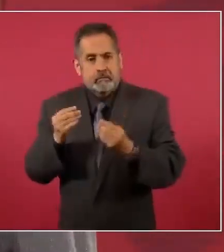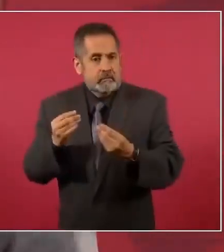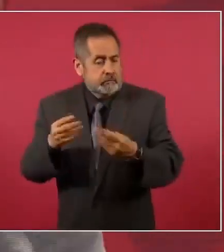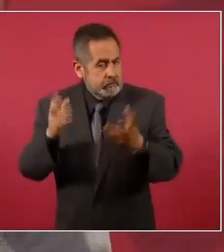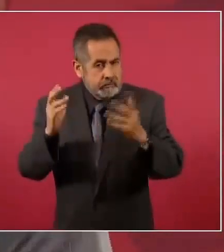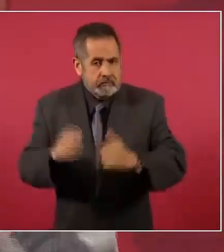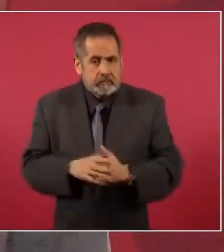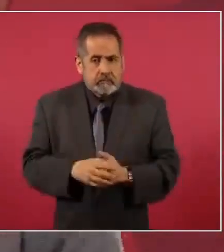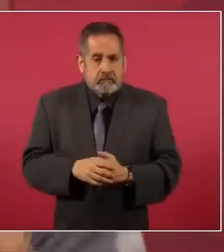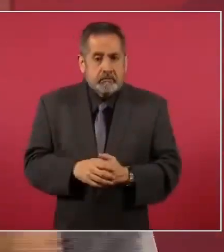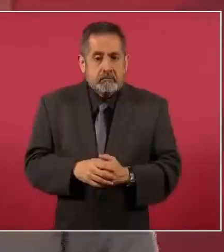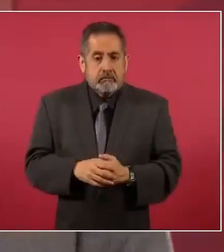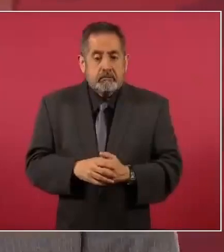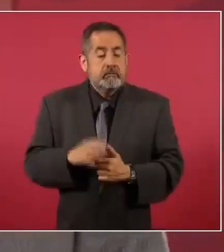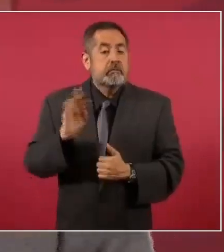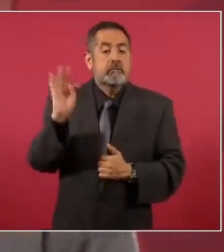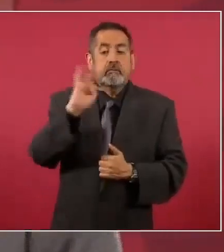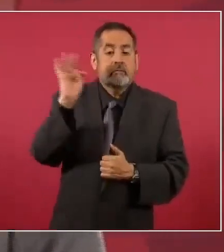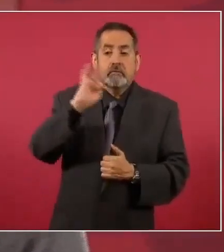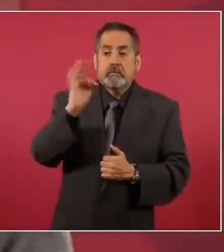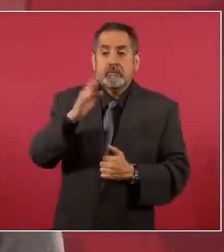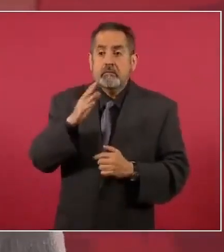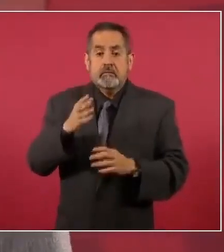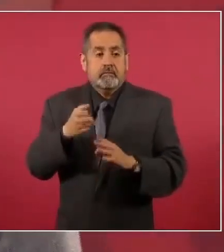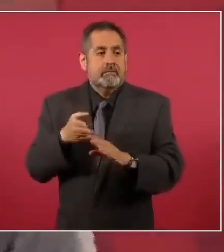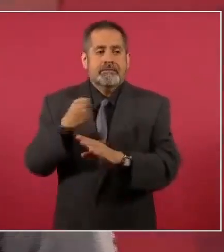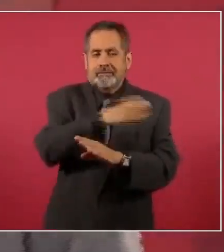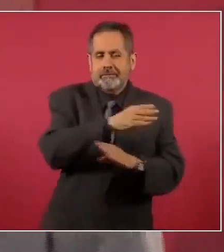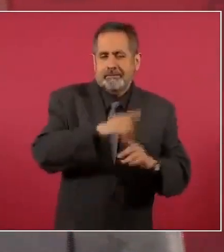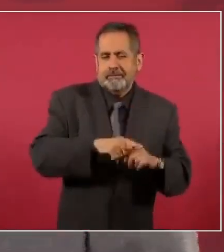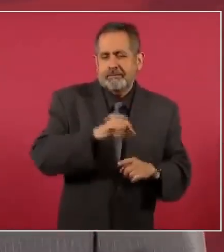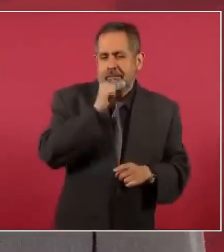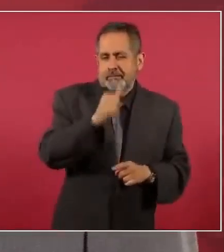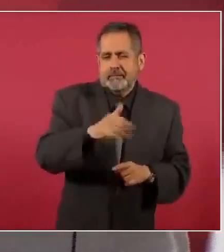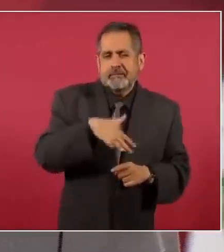Imagínense, si no hubiese habido el fraude